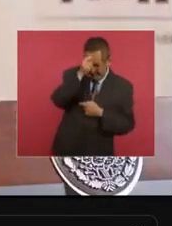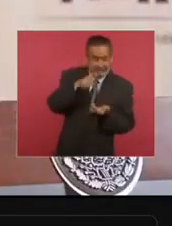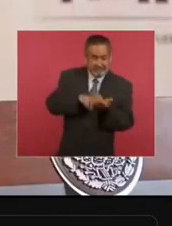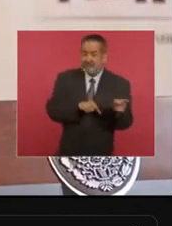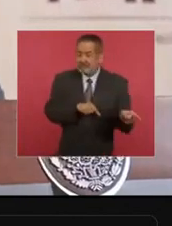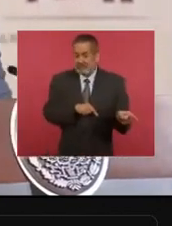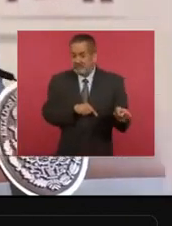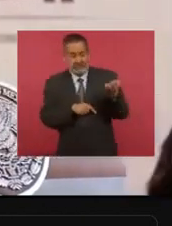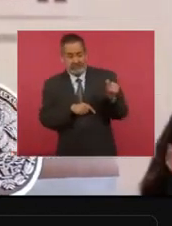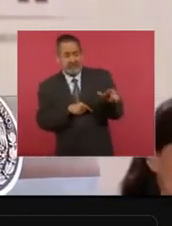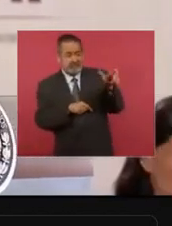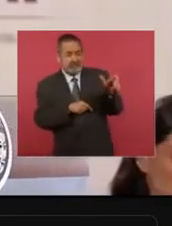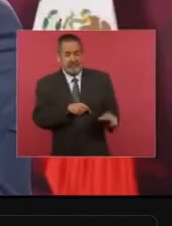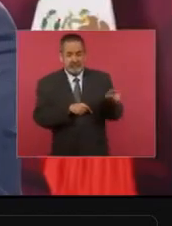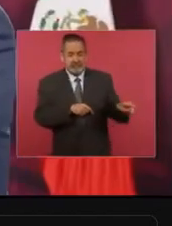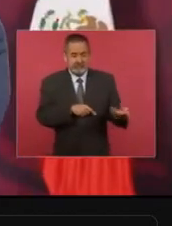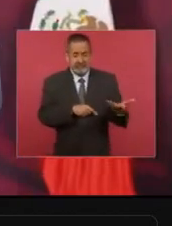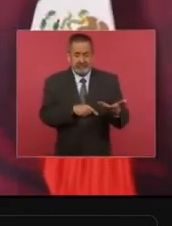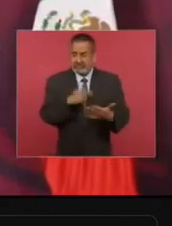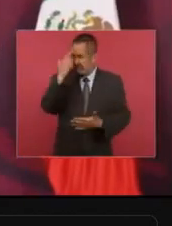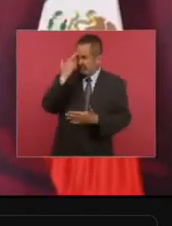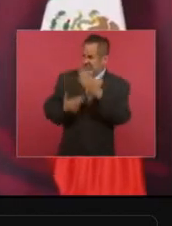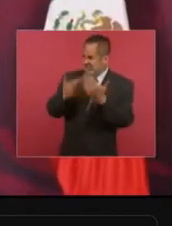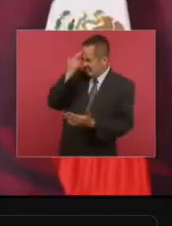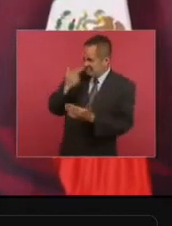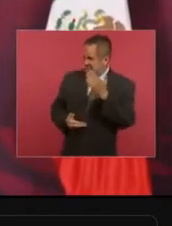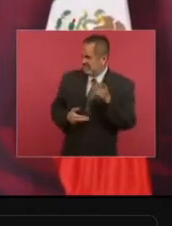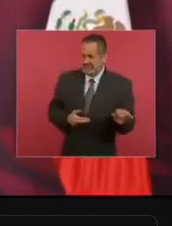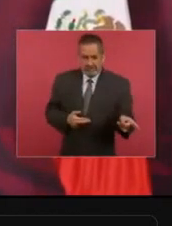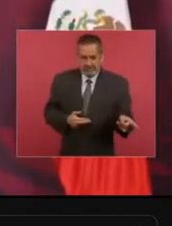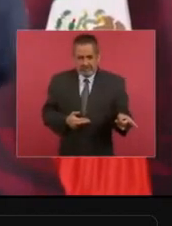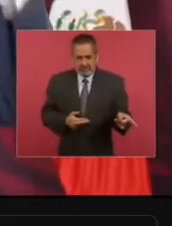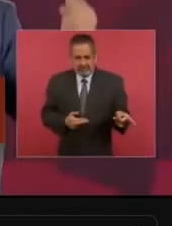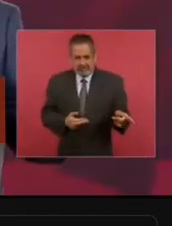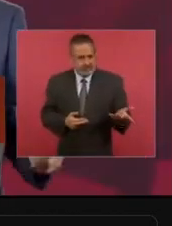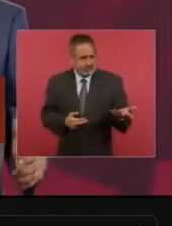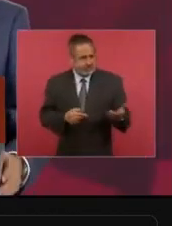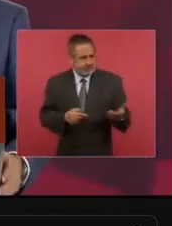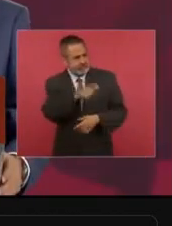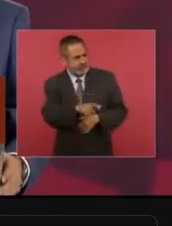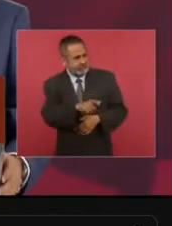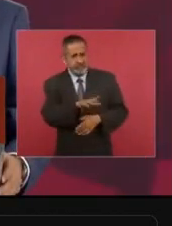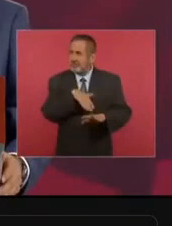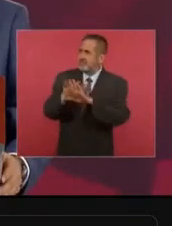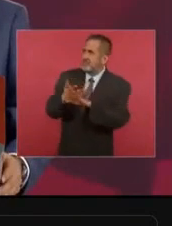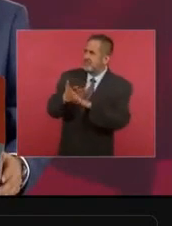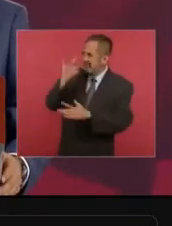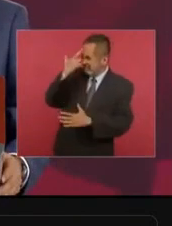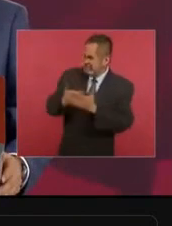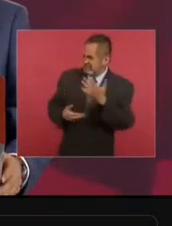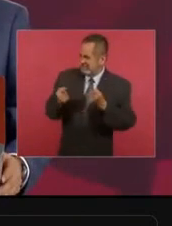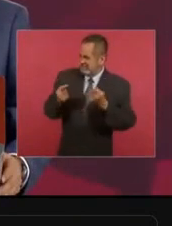de falta de respeto de un personaje así